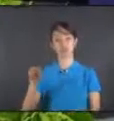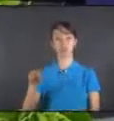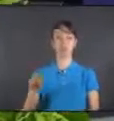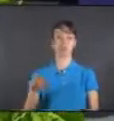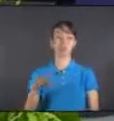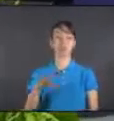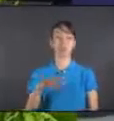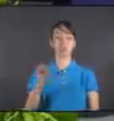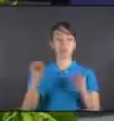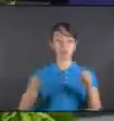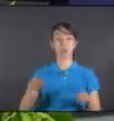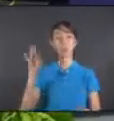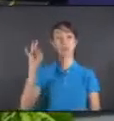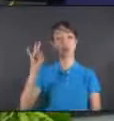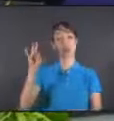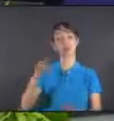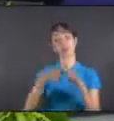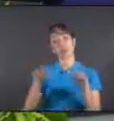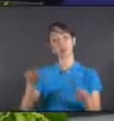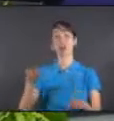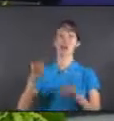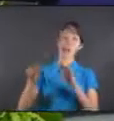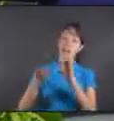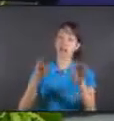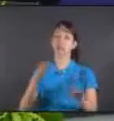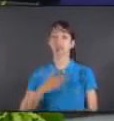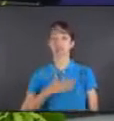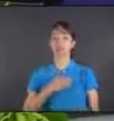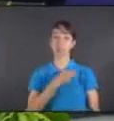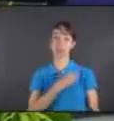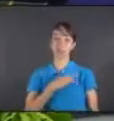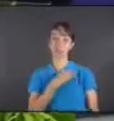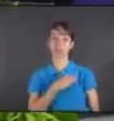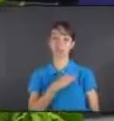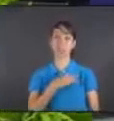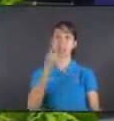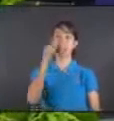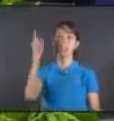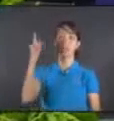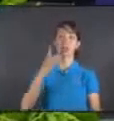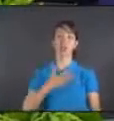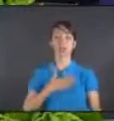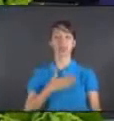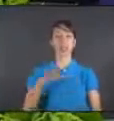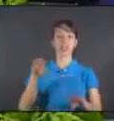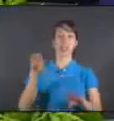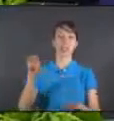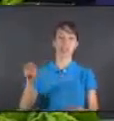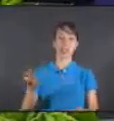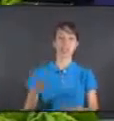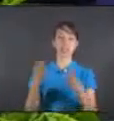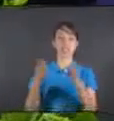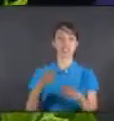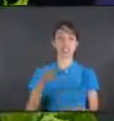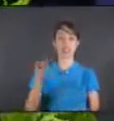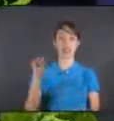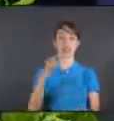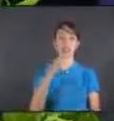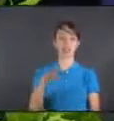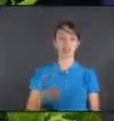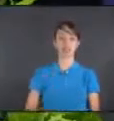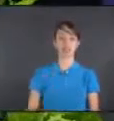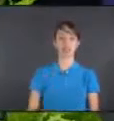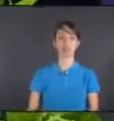¿verdad? o cuando estoy y no me toca predicar. Pero algo me quiere ministrar el Señor ahí también a mí,